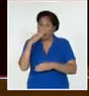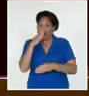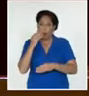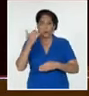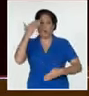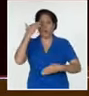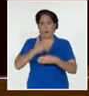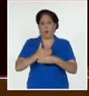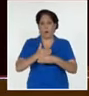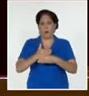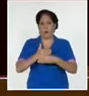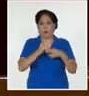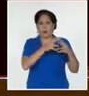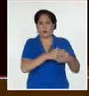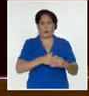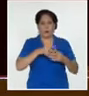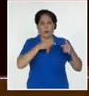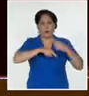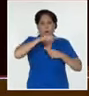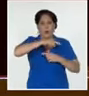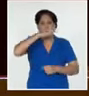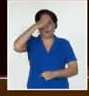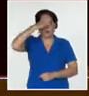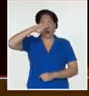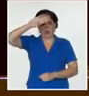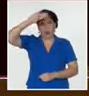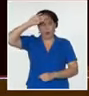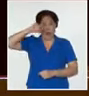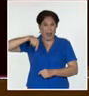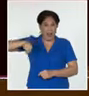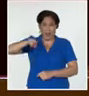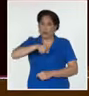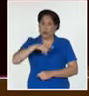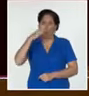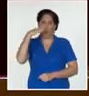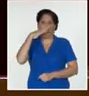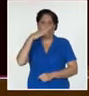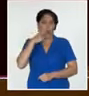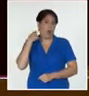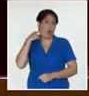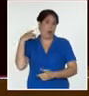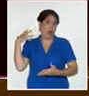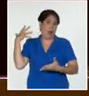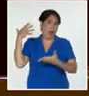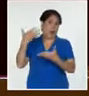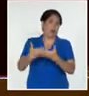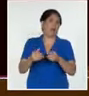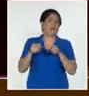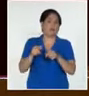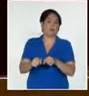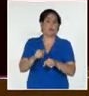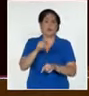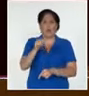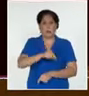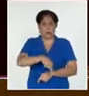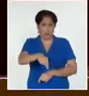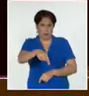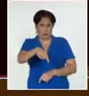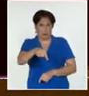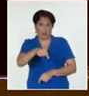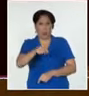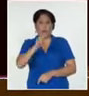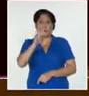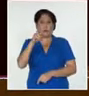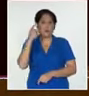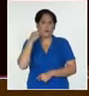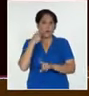criminal y anacrónico orden económico internacional, a los que se han añadido más recientemente los 2 años y